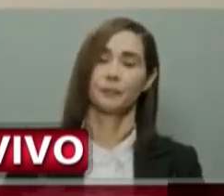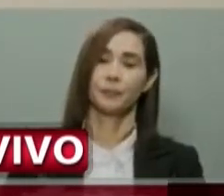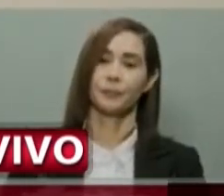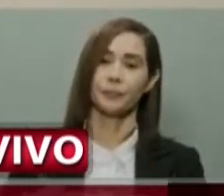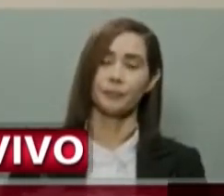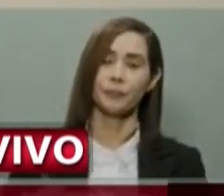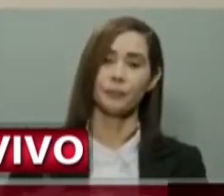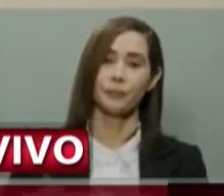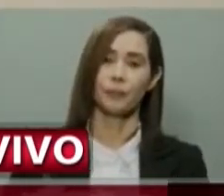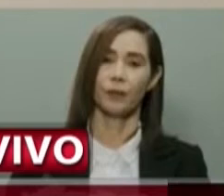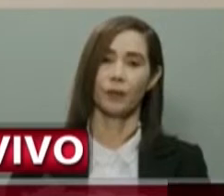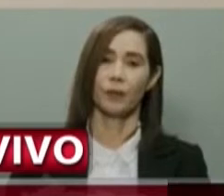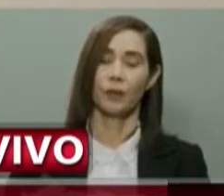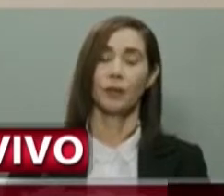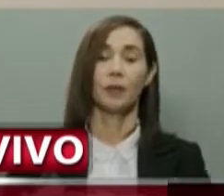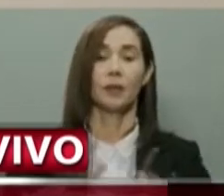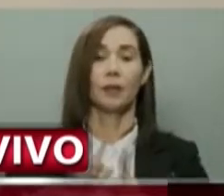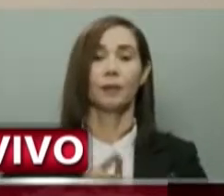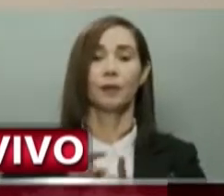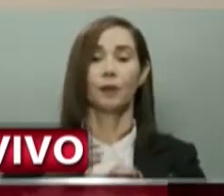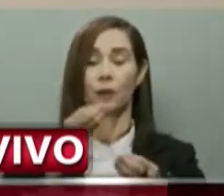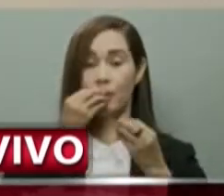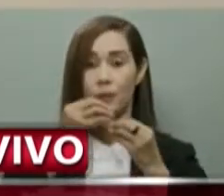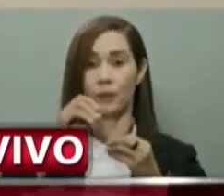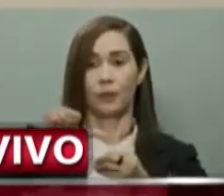importados de otro país.